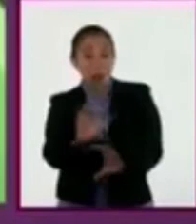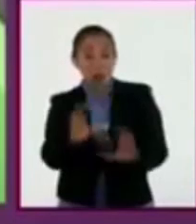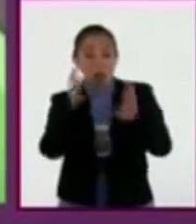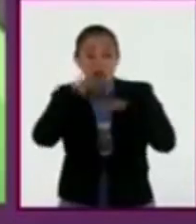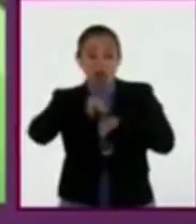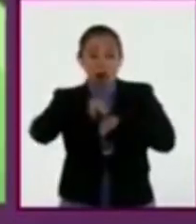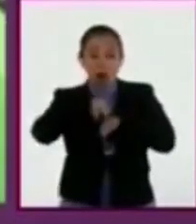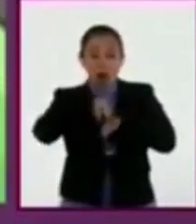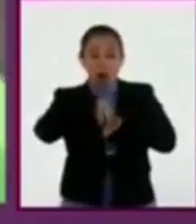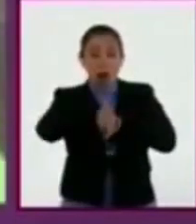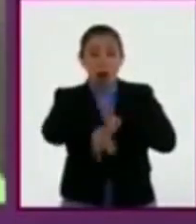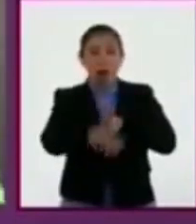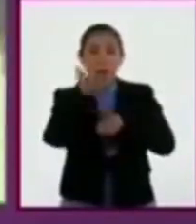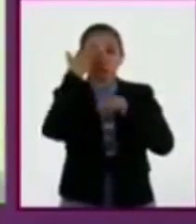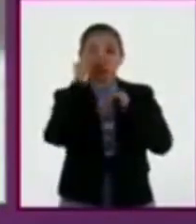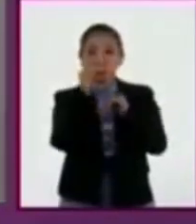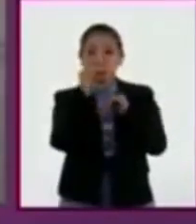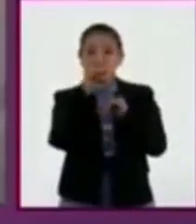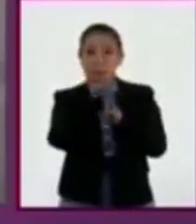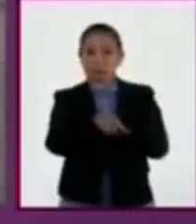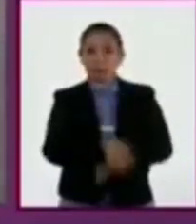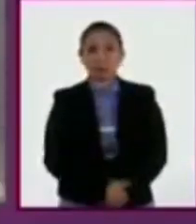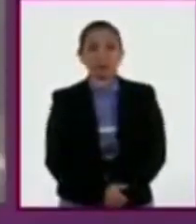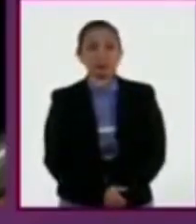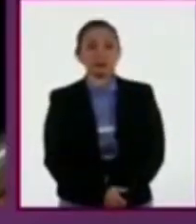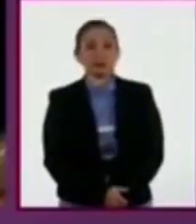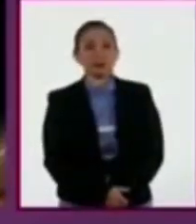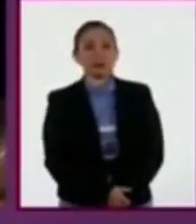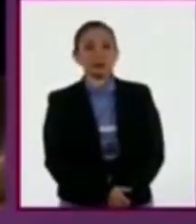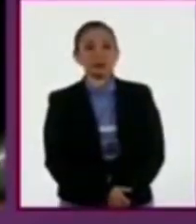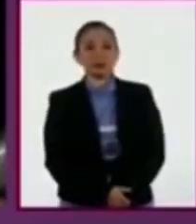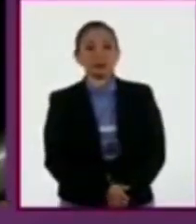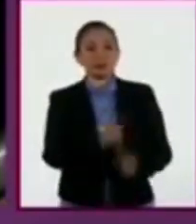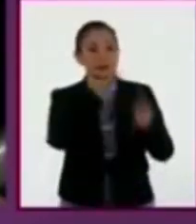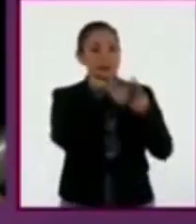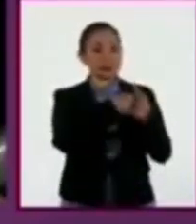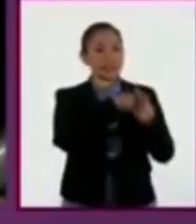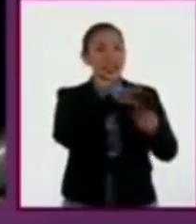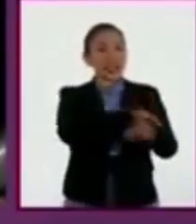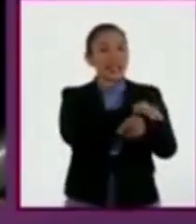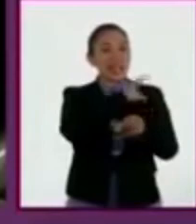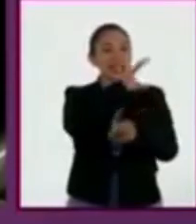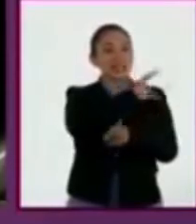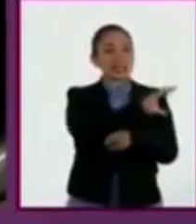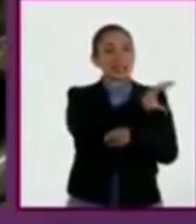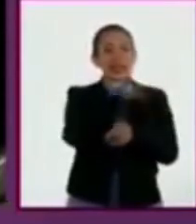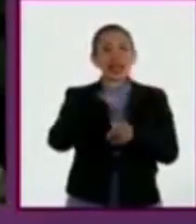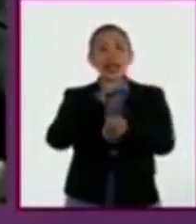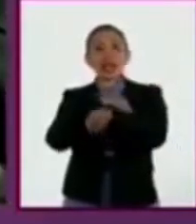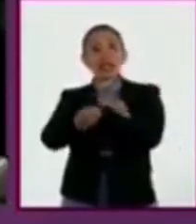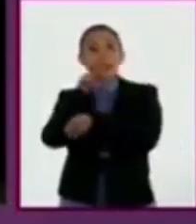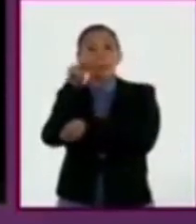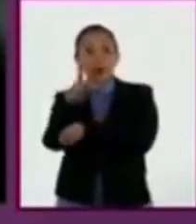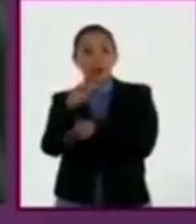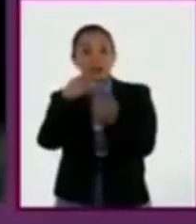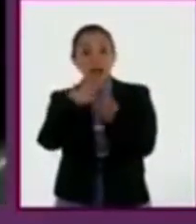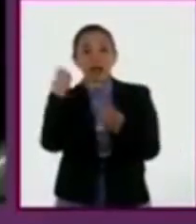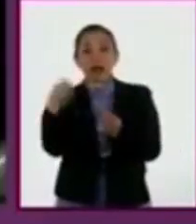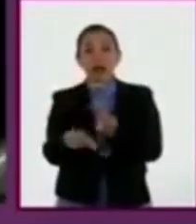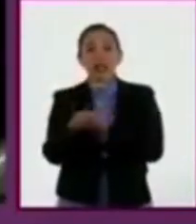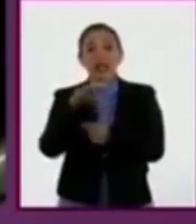niña es la máxima en ese momento. A la suma de la energía cinética y la energía potencial se le